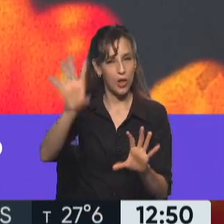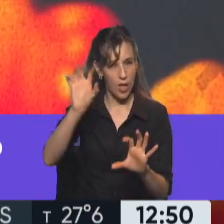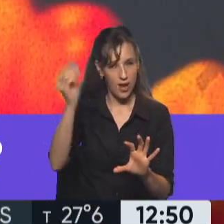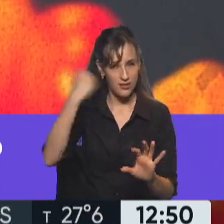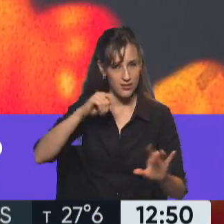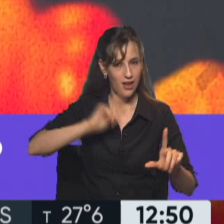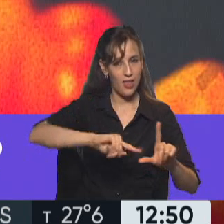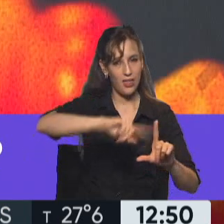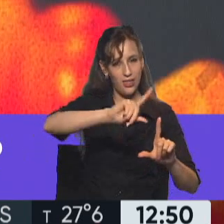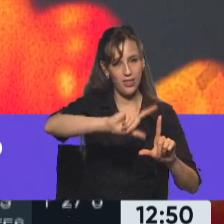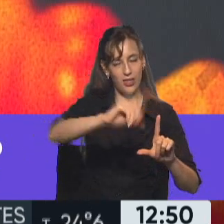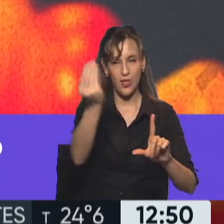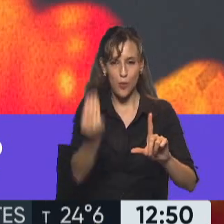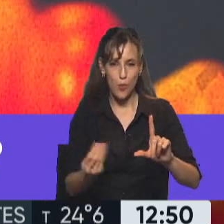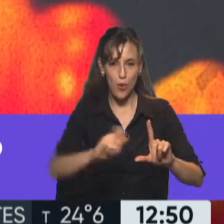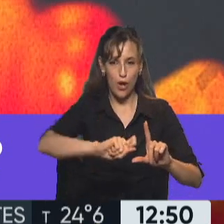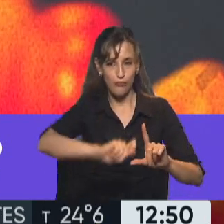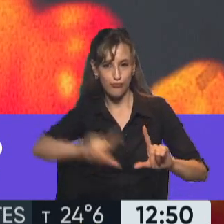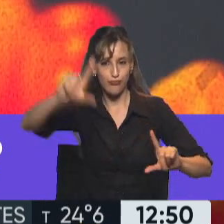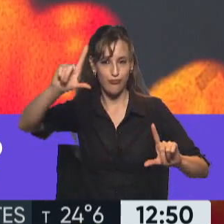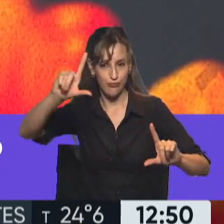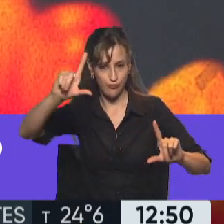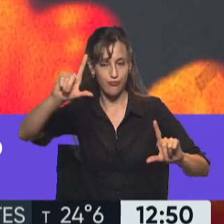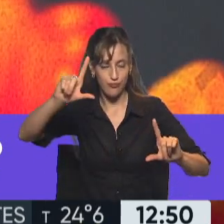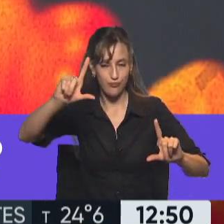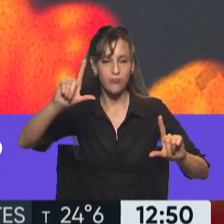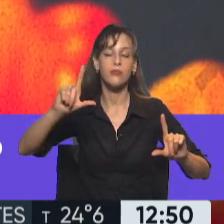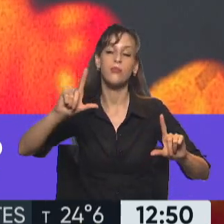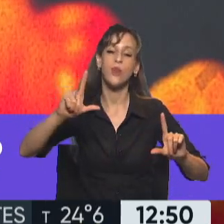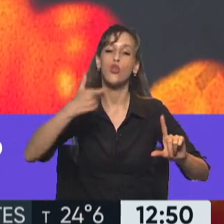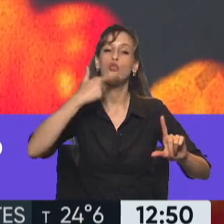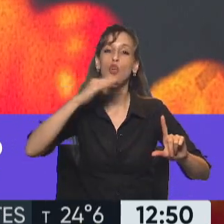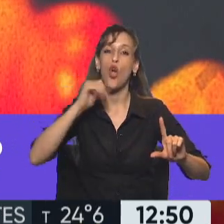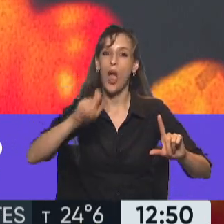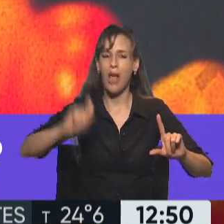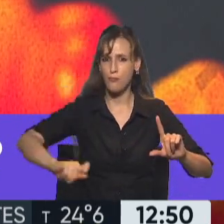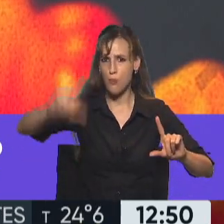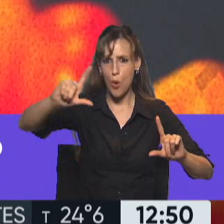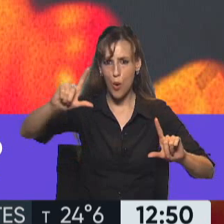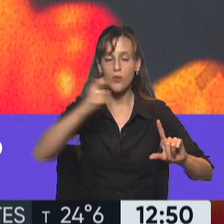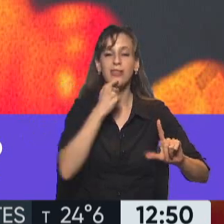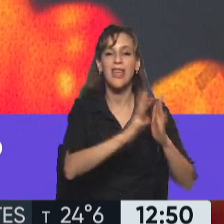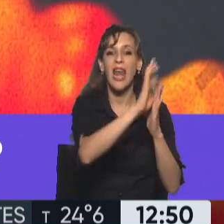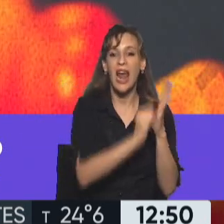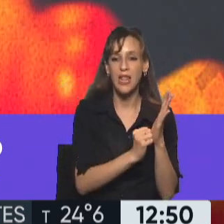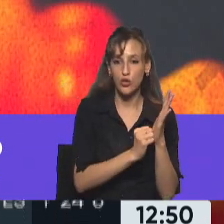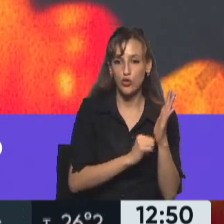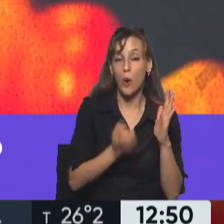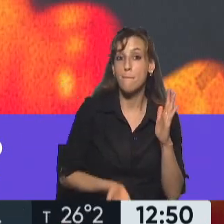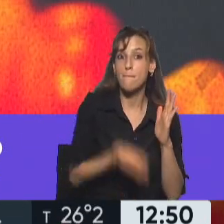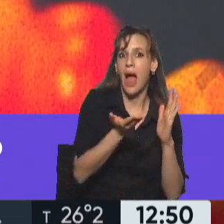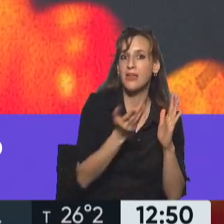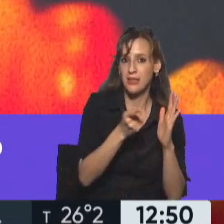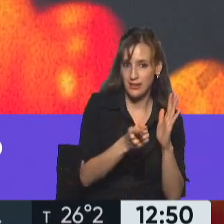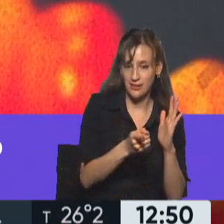violeta, la soja sube su valor, la tonelada, que suban esas retenciones a la harina y al aceite de 31